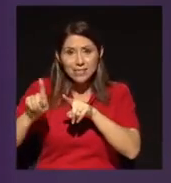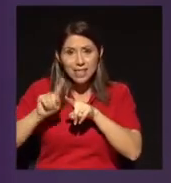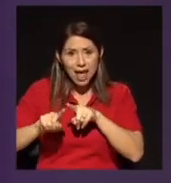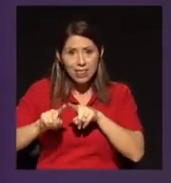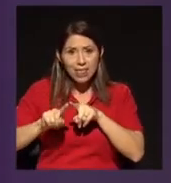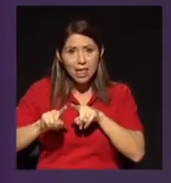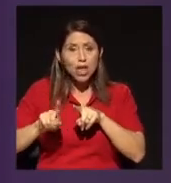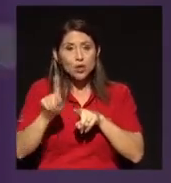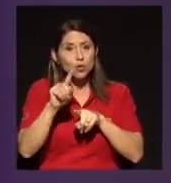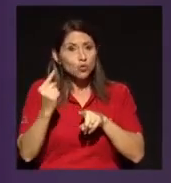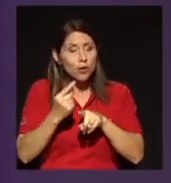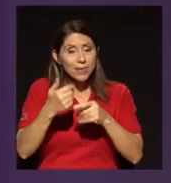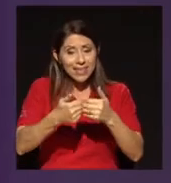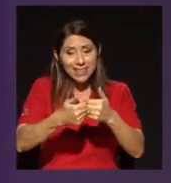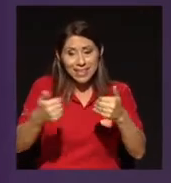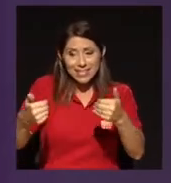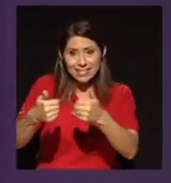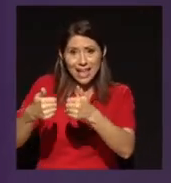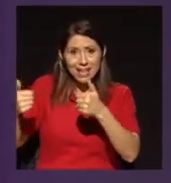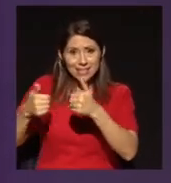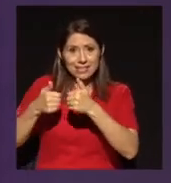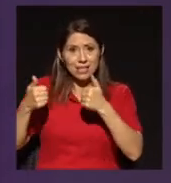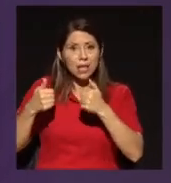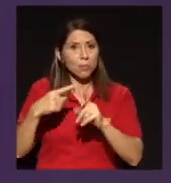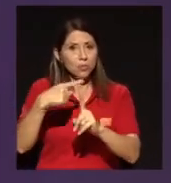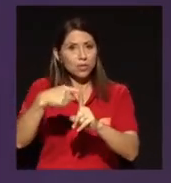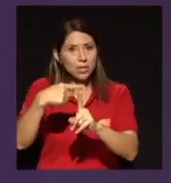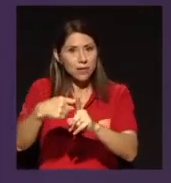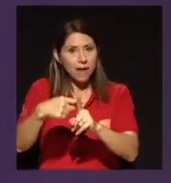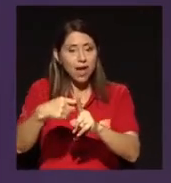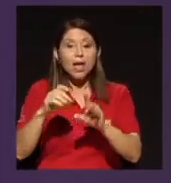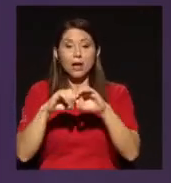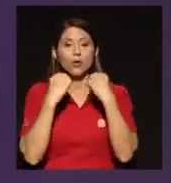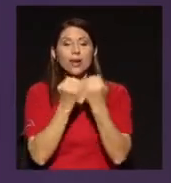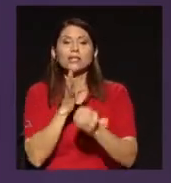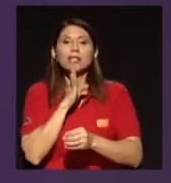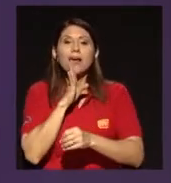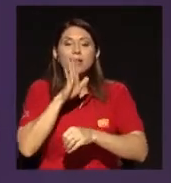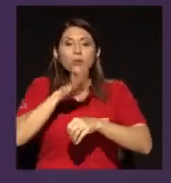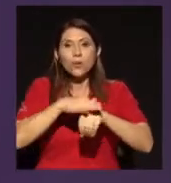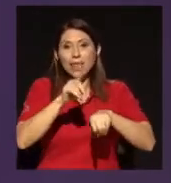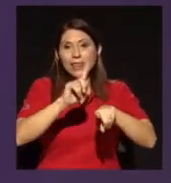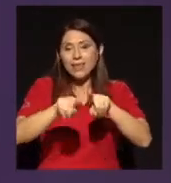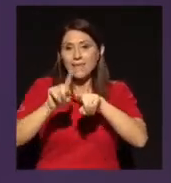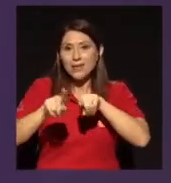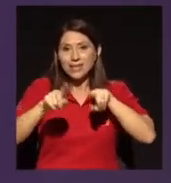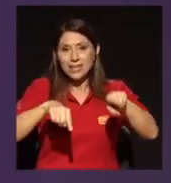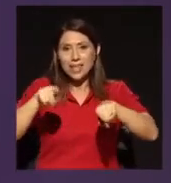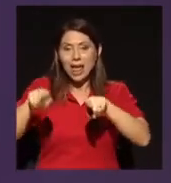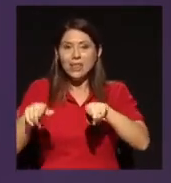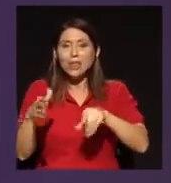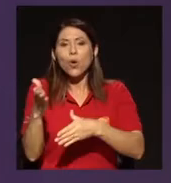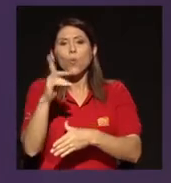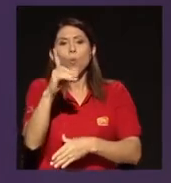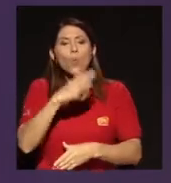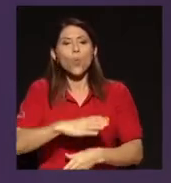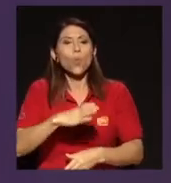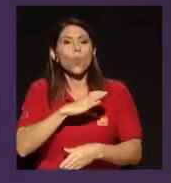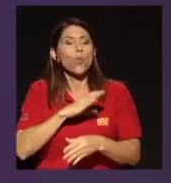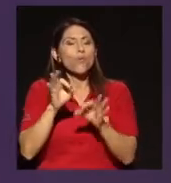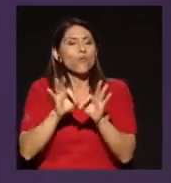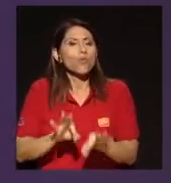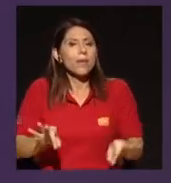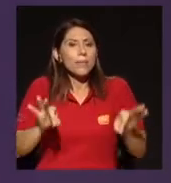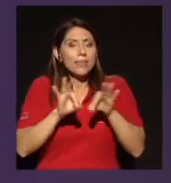positivo, y en las organizaciones se habla hoy día como la diversidad como un factor fundamental que mejora la competitividad de las compañías, en